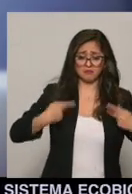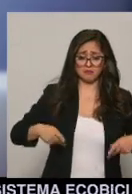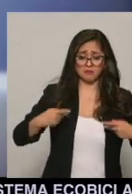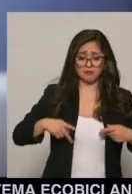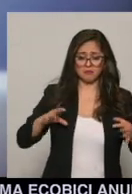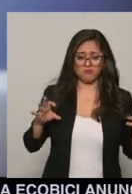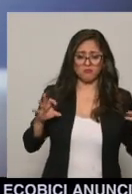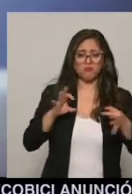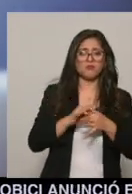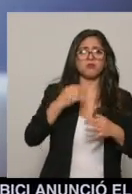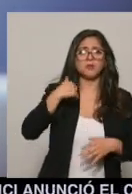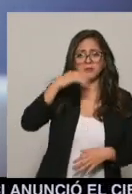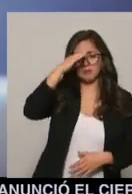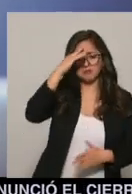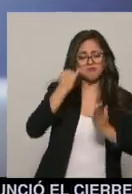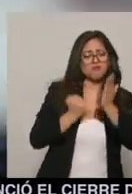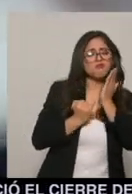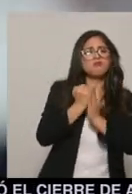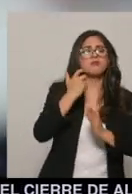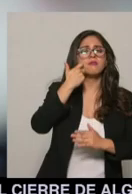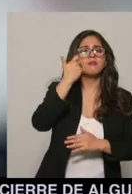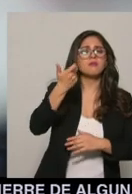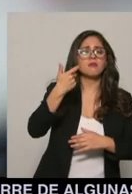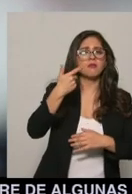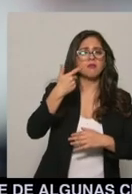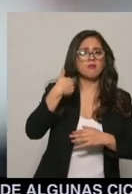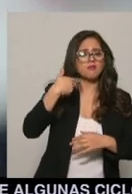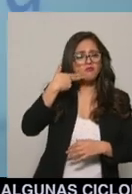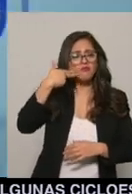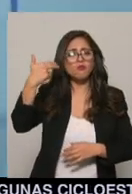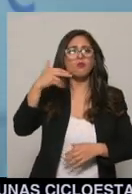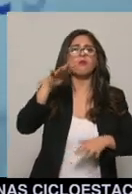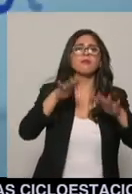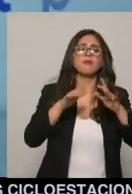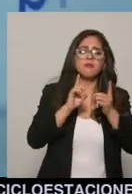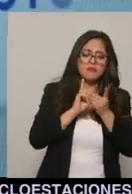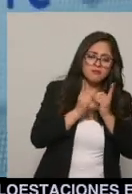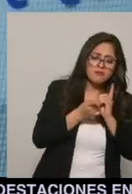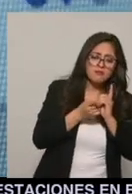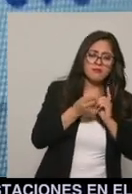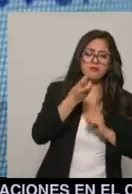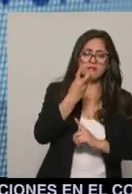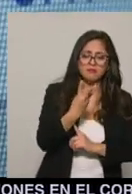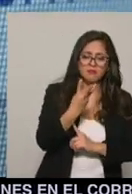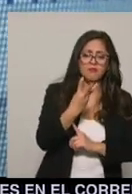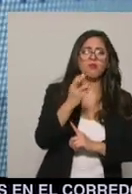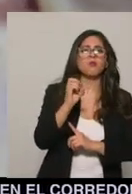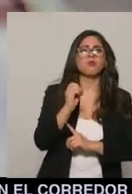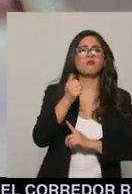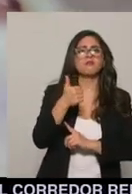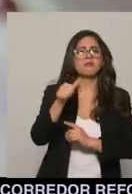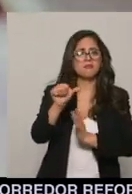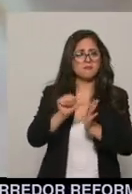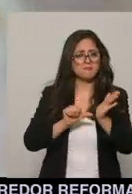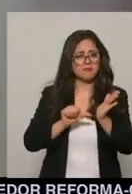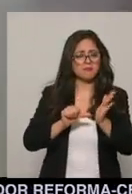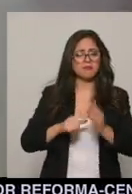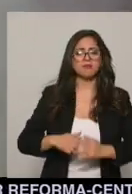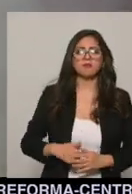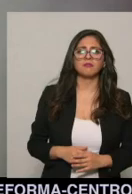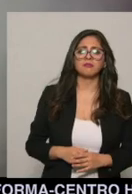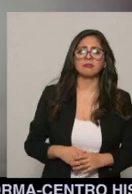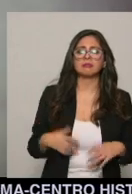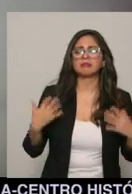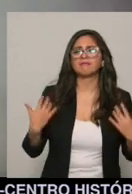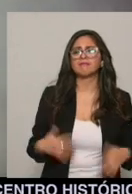una tendencia suicida, con una depresión que ya supera los 3 o los 6 meses? Así es. Pues es que son